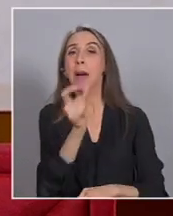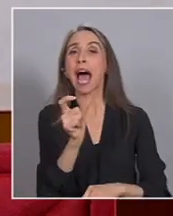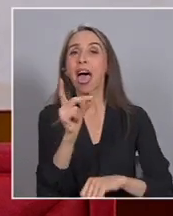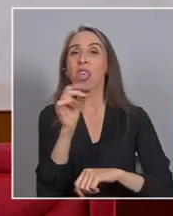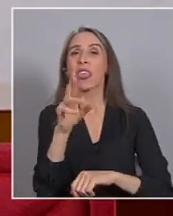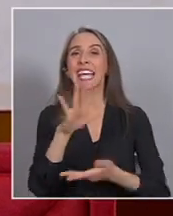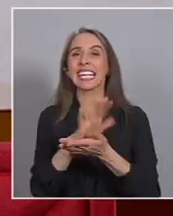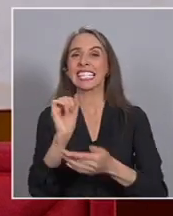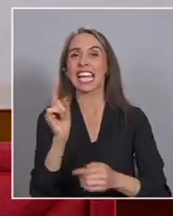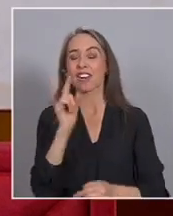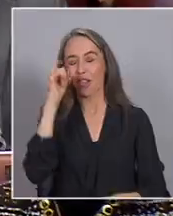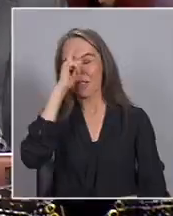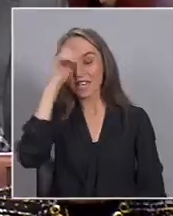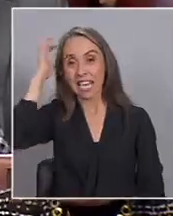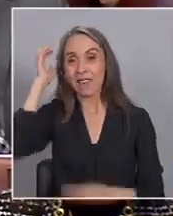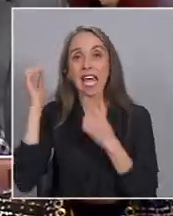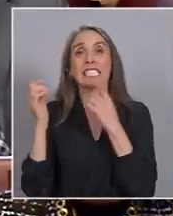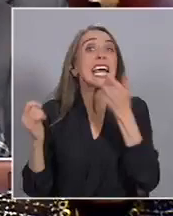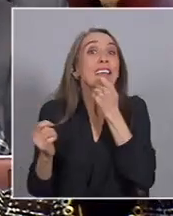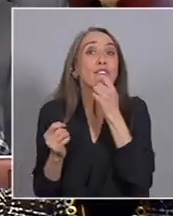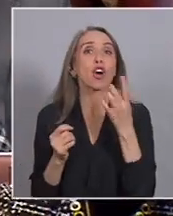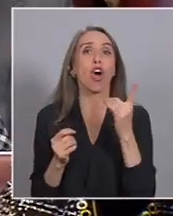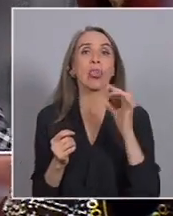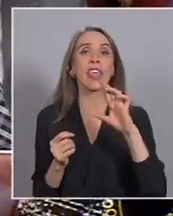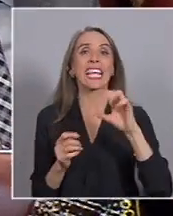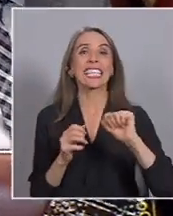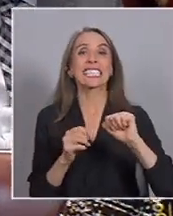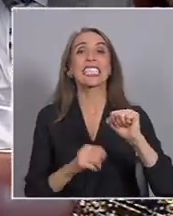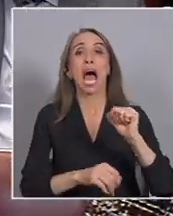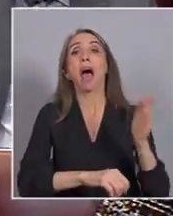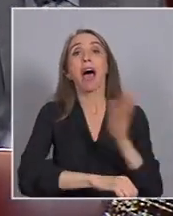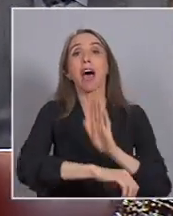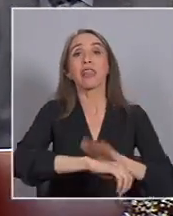Difícil que Gabriela Mistral hablara de la derecha, pero